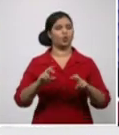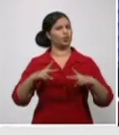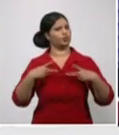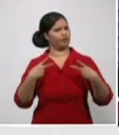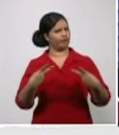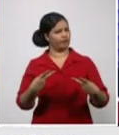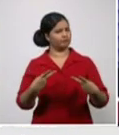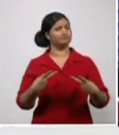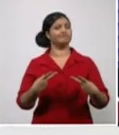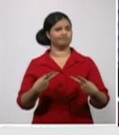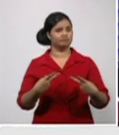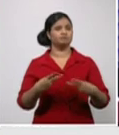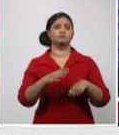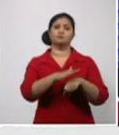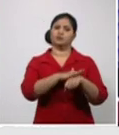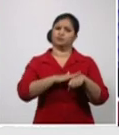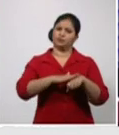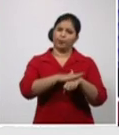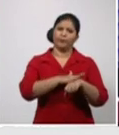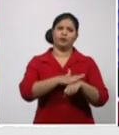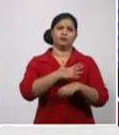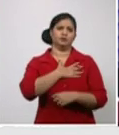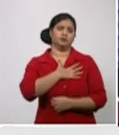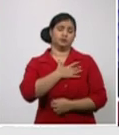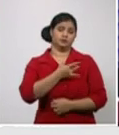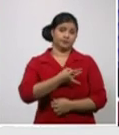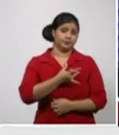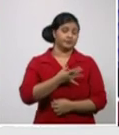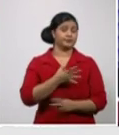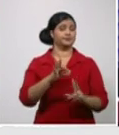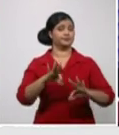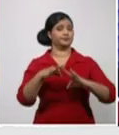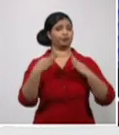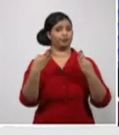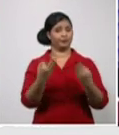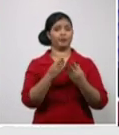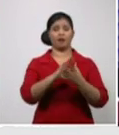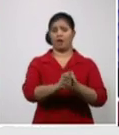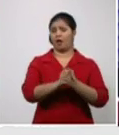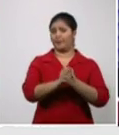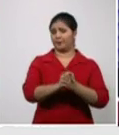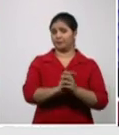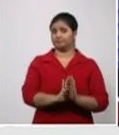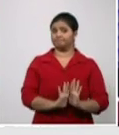a sus familiares, amistades, y lamentamos mucho este fallecimiento.